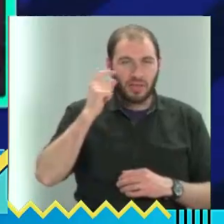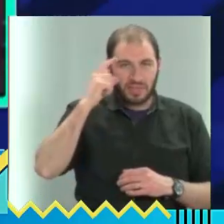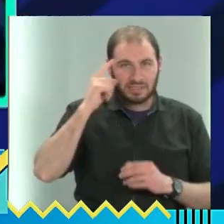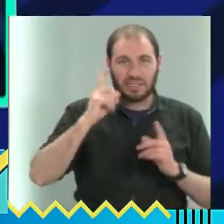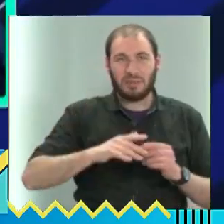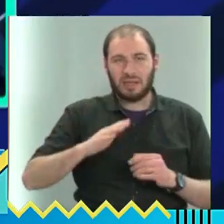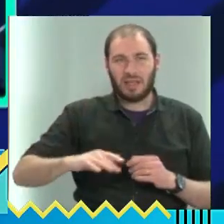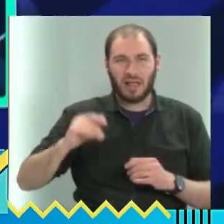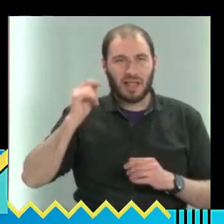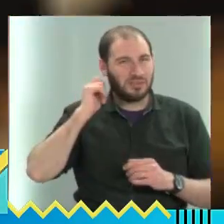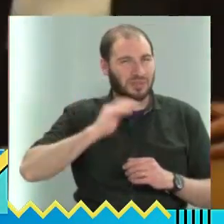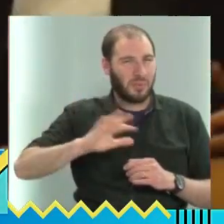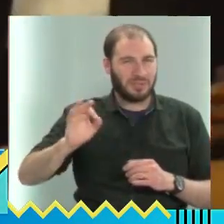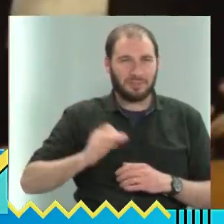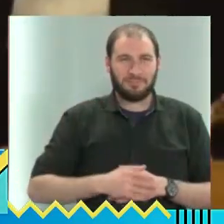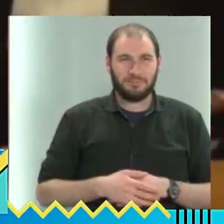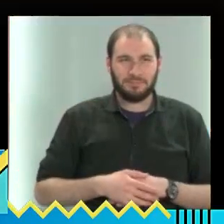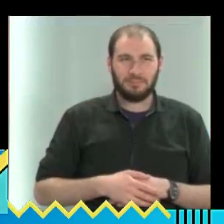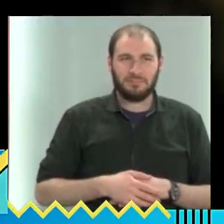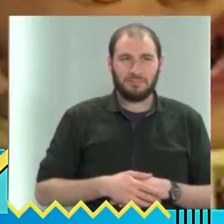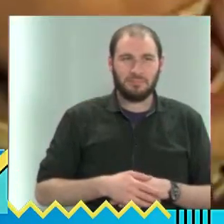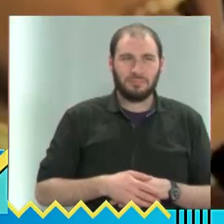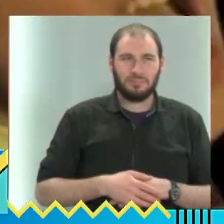y a los niños de 50.